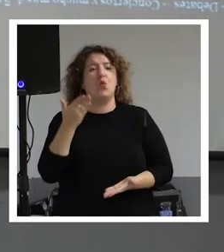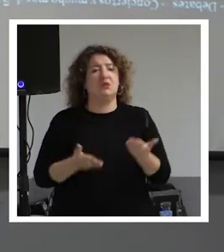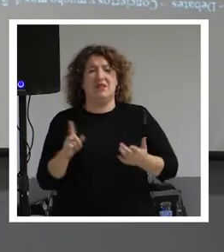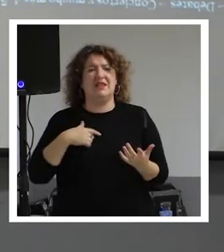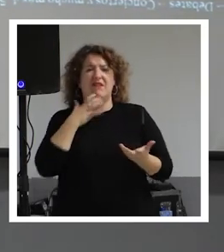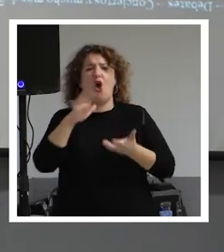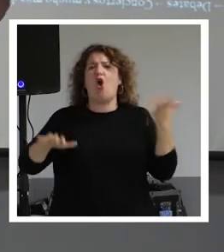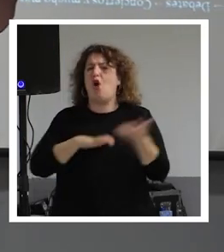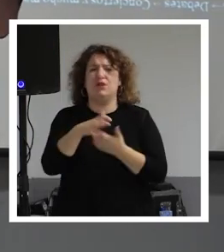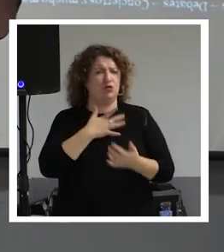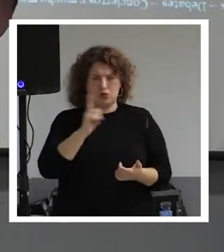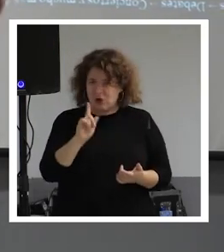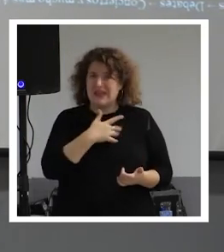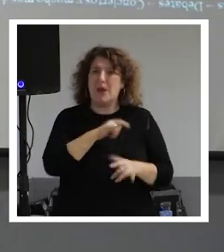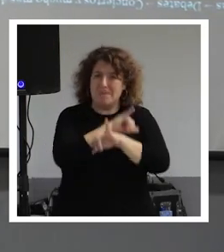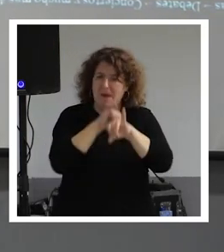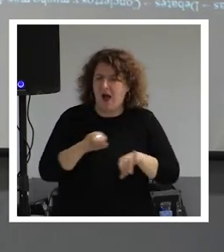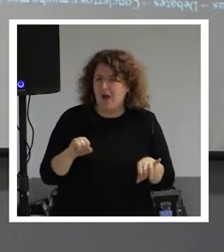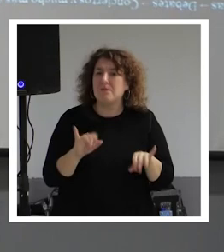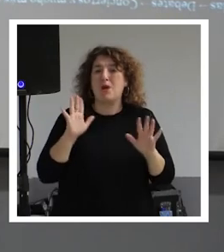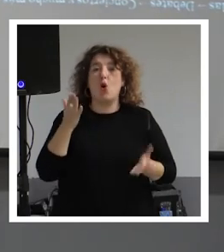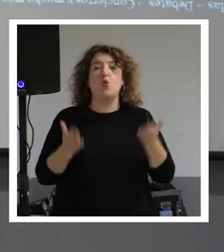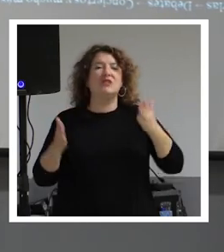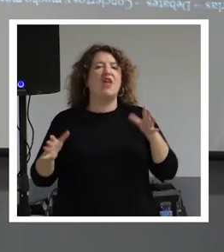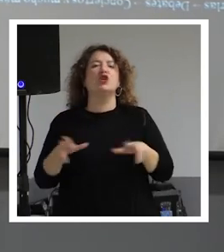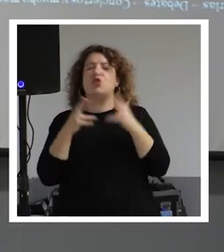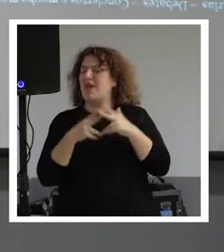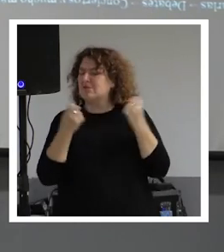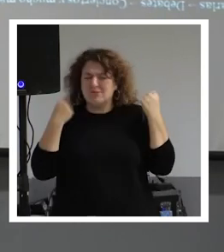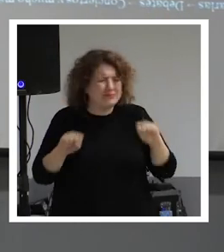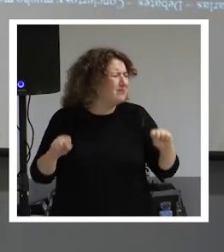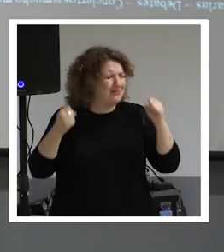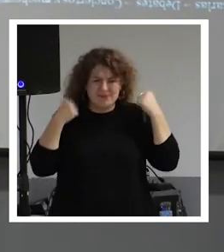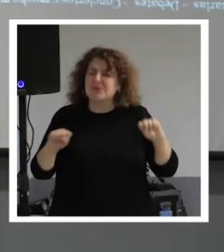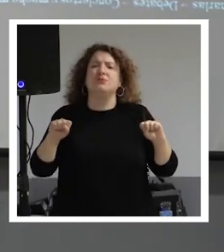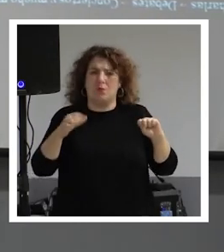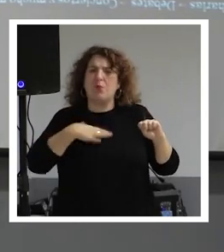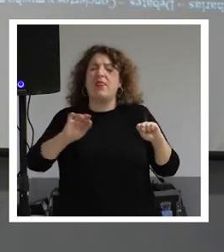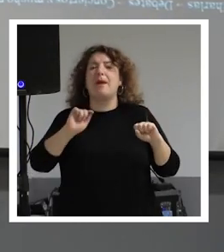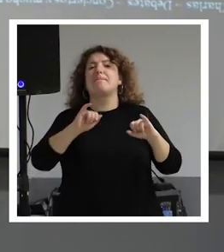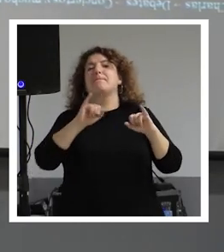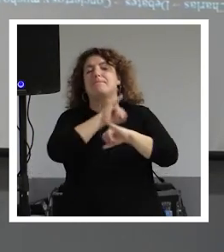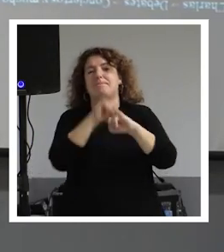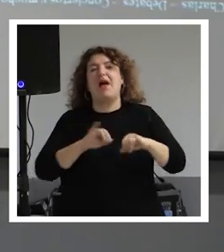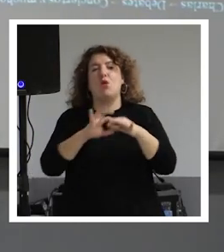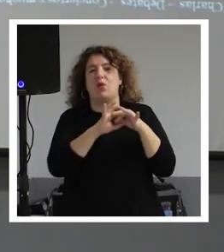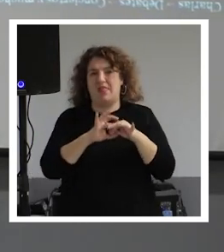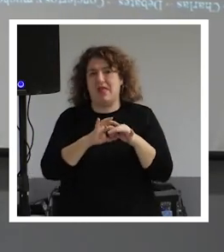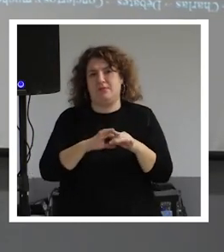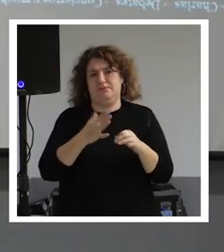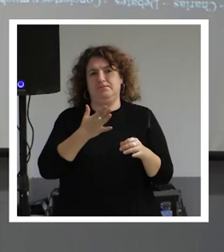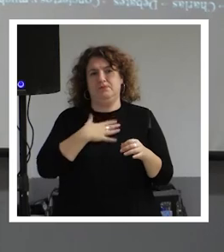que ese modelo no le va a traer Paz ni justicia a nuestro país nosotros no queremos el conflicto porque sí